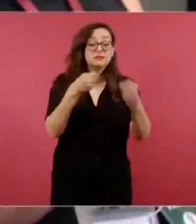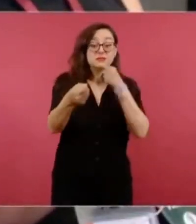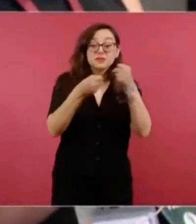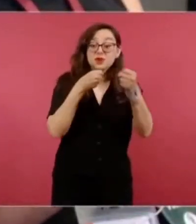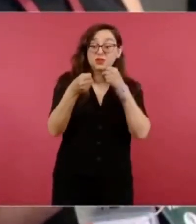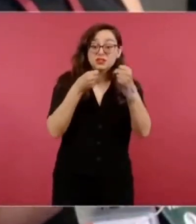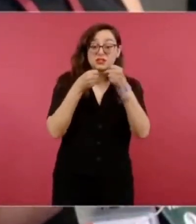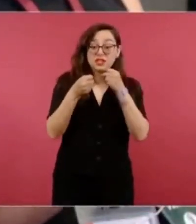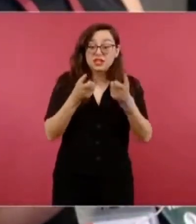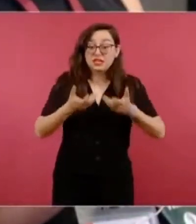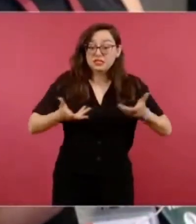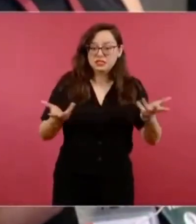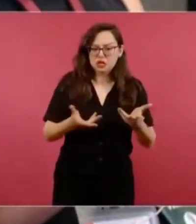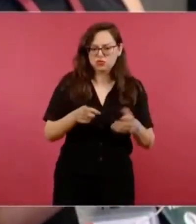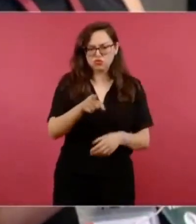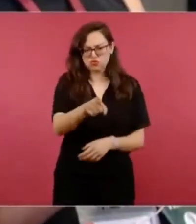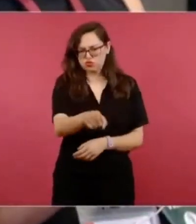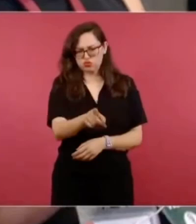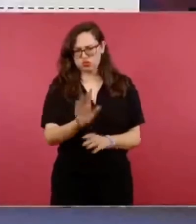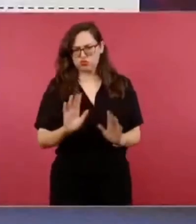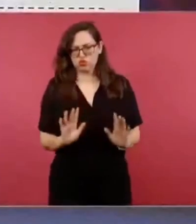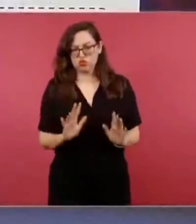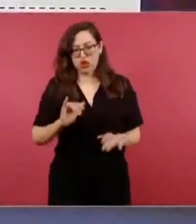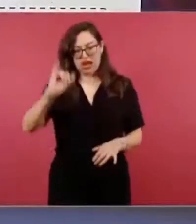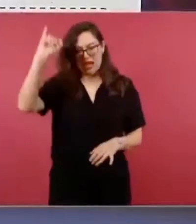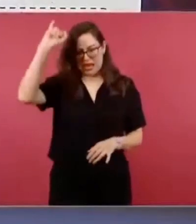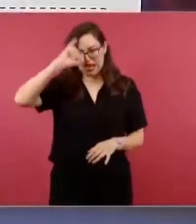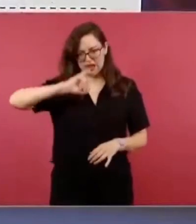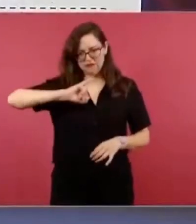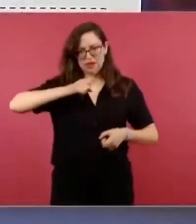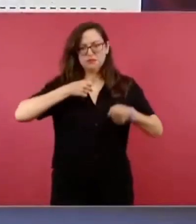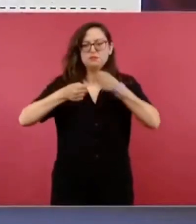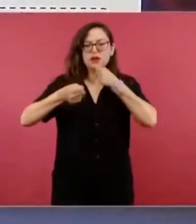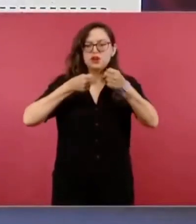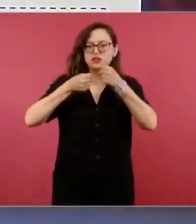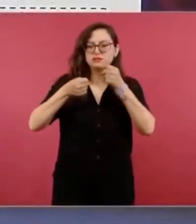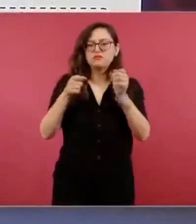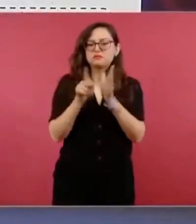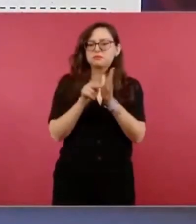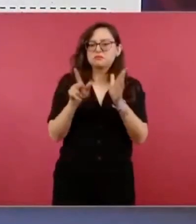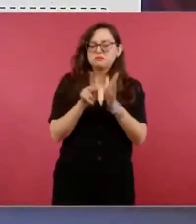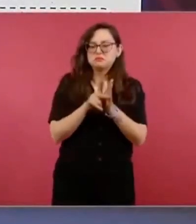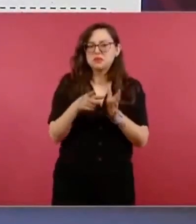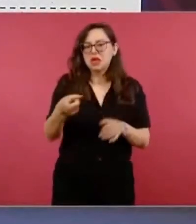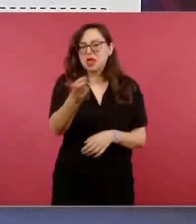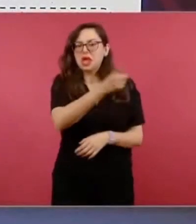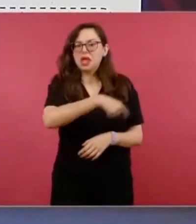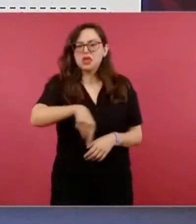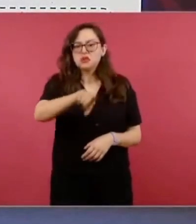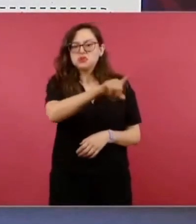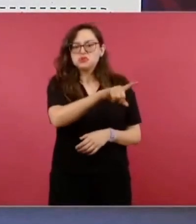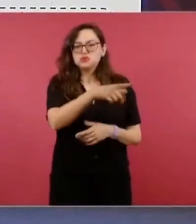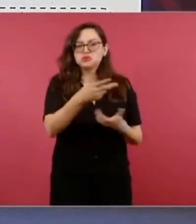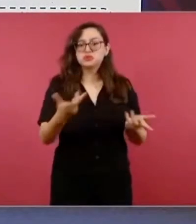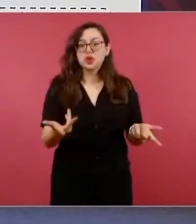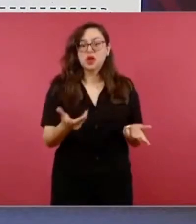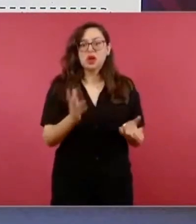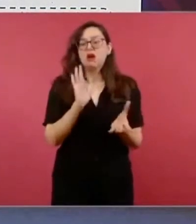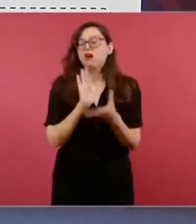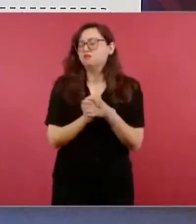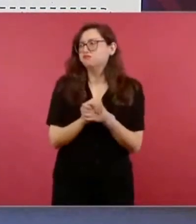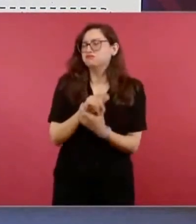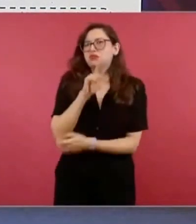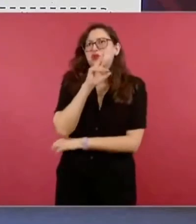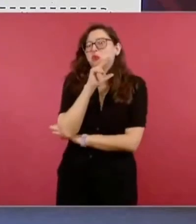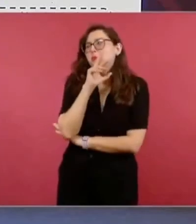Estábamos hablando de los jefes, de los de arriba. ¿Qué crees que hicieron los que ahora están tan preocupados